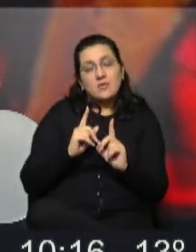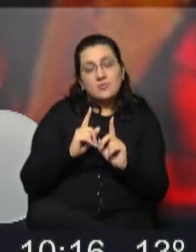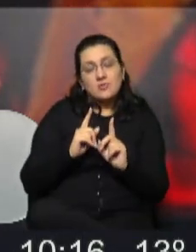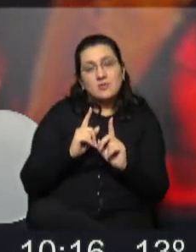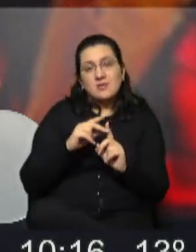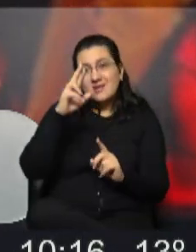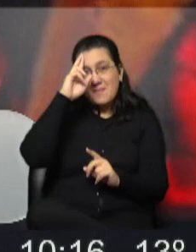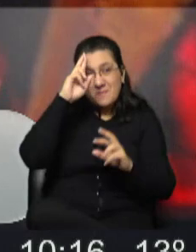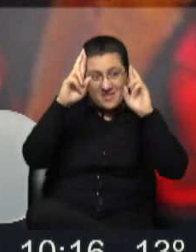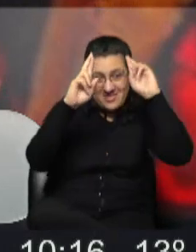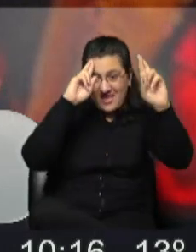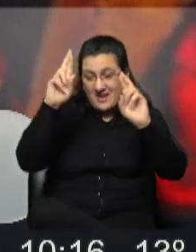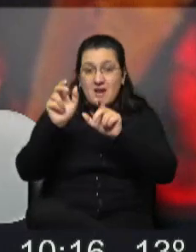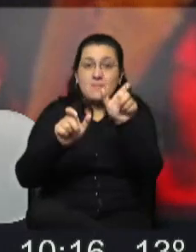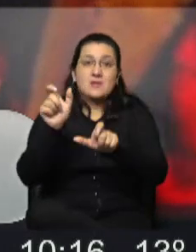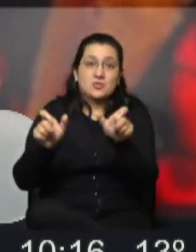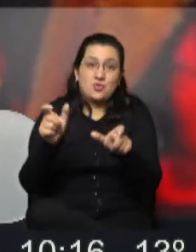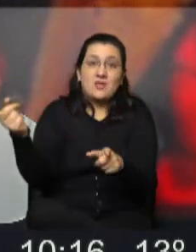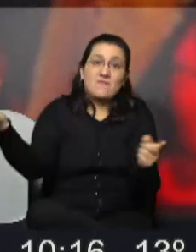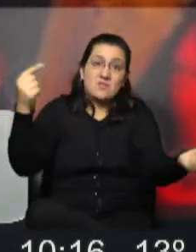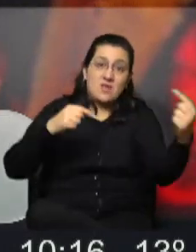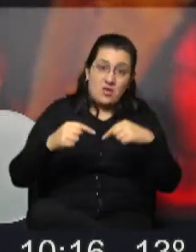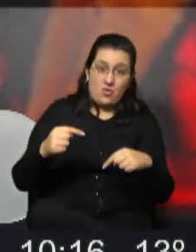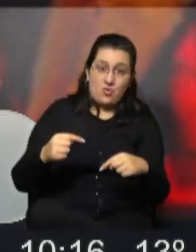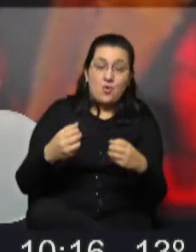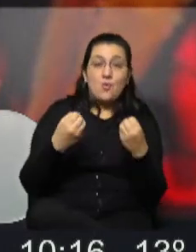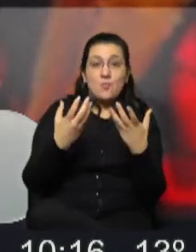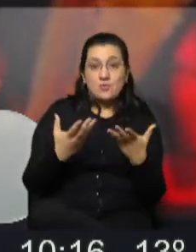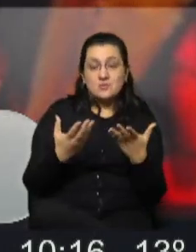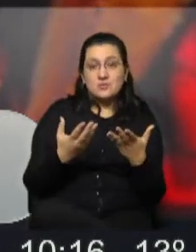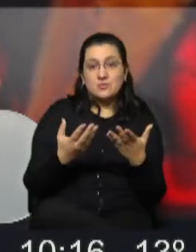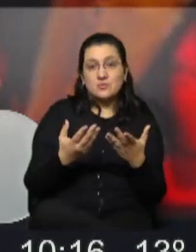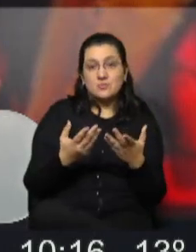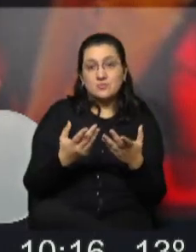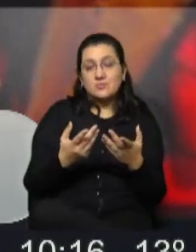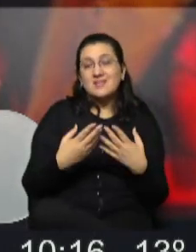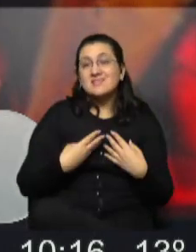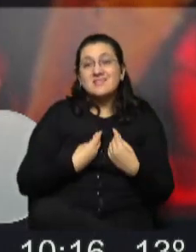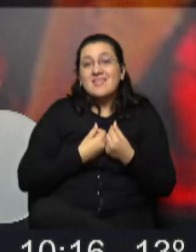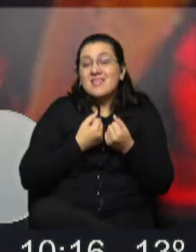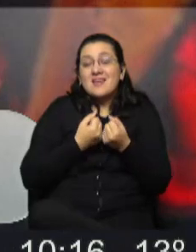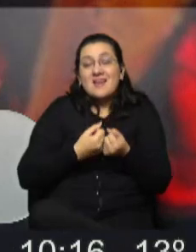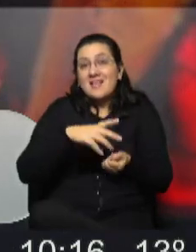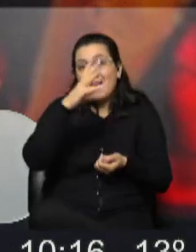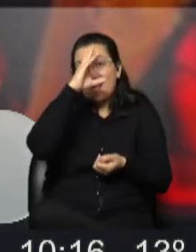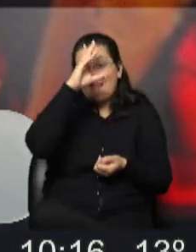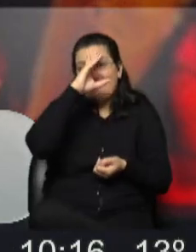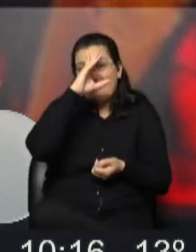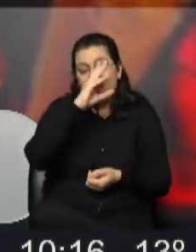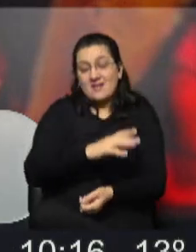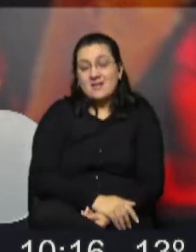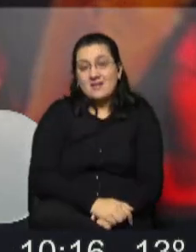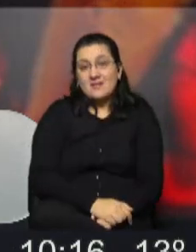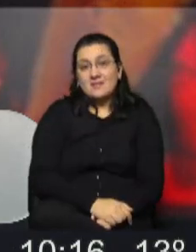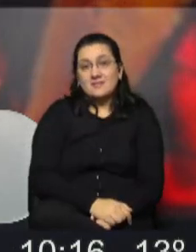Tengo que respetar esto y respetar a la gente que está acá. Entonces tengo que vivan el carnaval y sacarlos lo que para mí